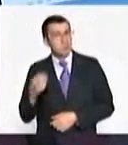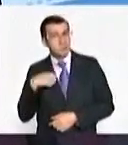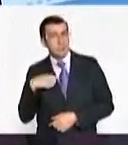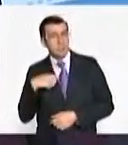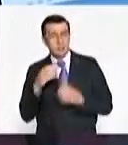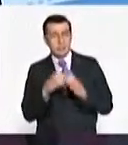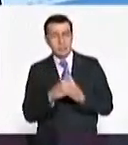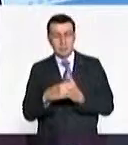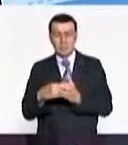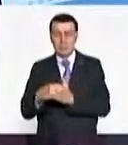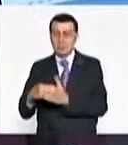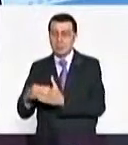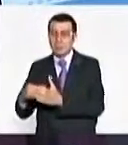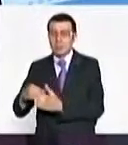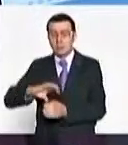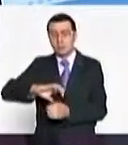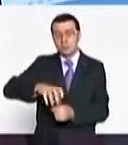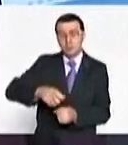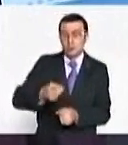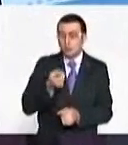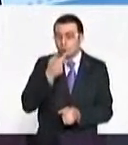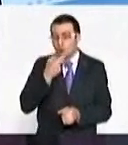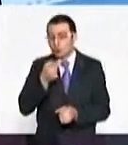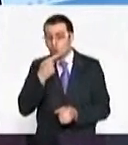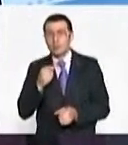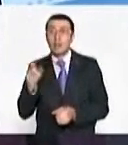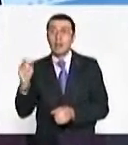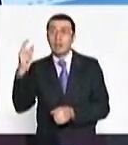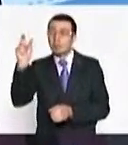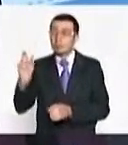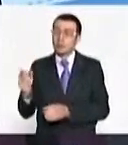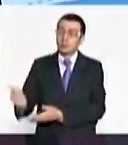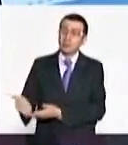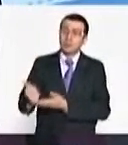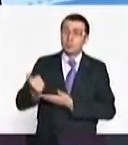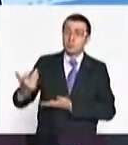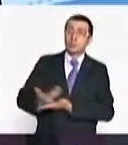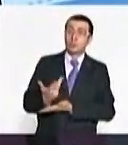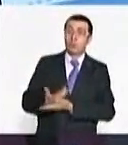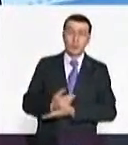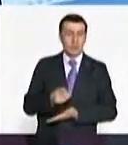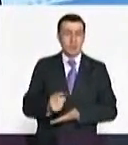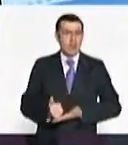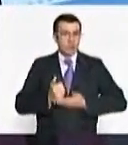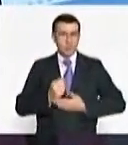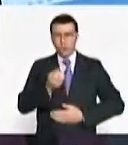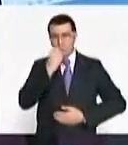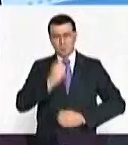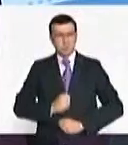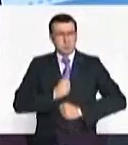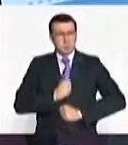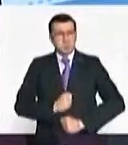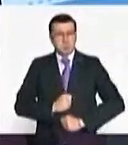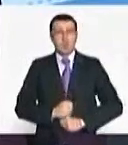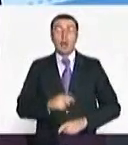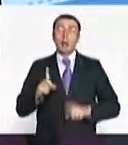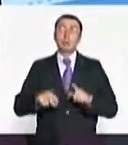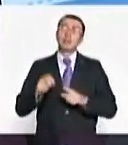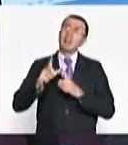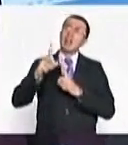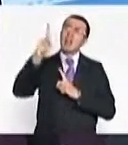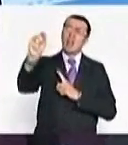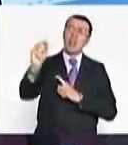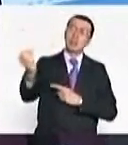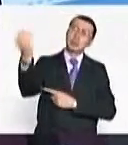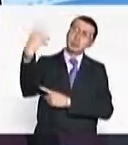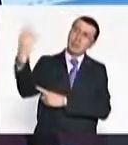productos que alguien se lo recomendó. Generalmente, como decía usted, doctor, son productos que generalmente son enviados de fuera del país,